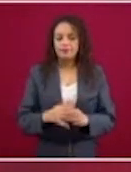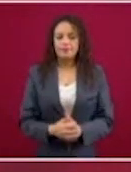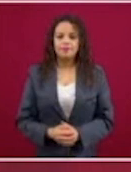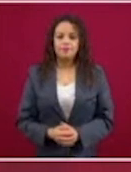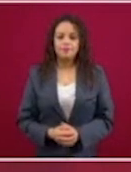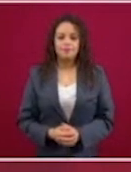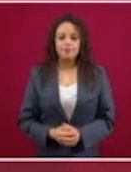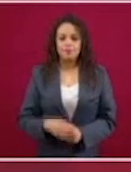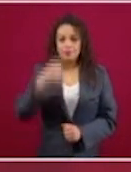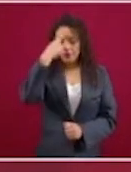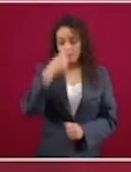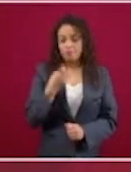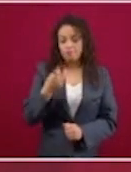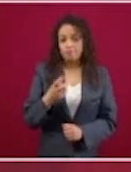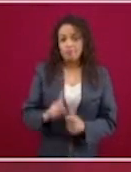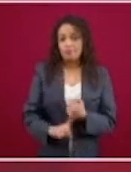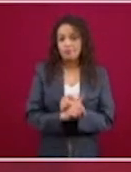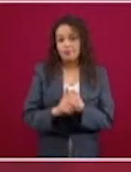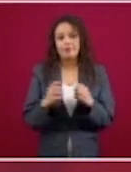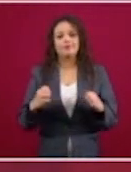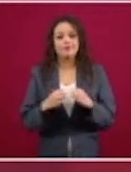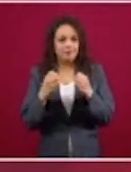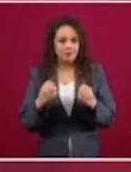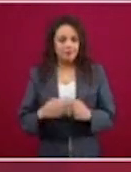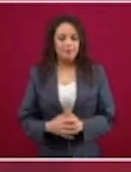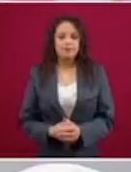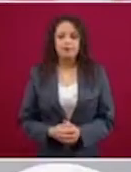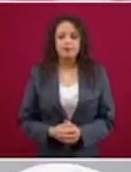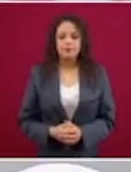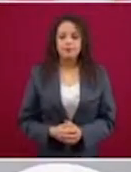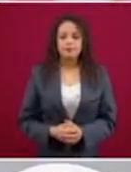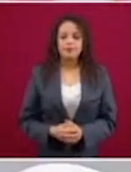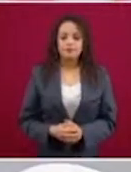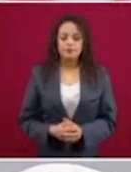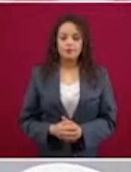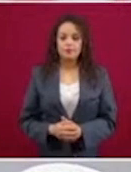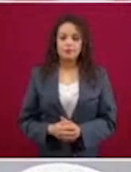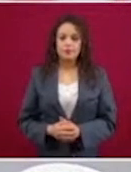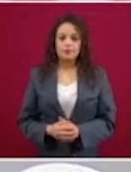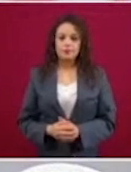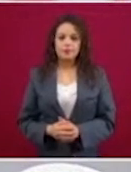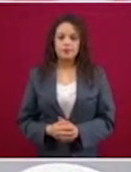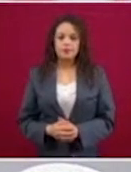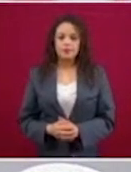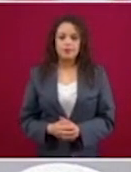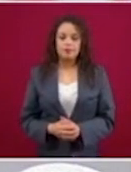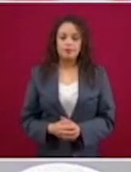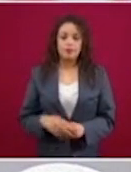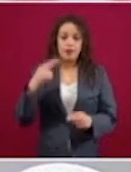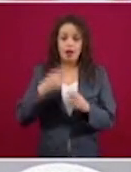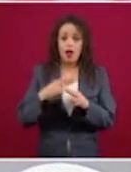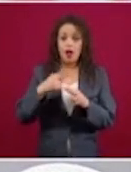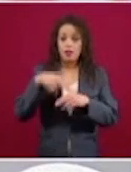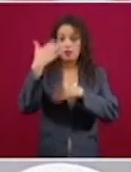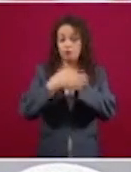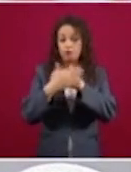en esta circunstancia, aun cuando se va a disponer hasta abril